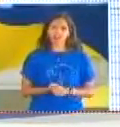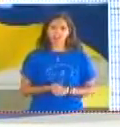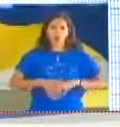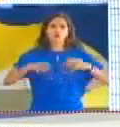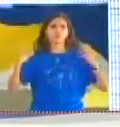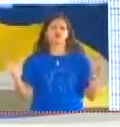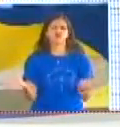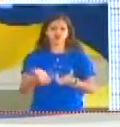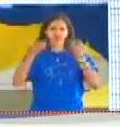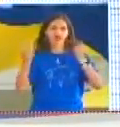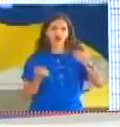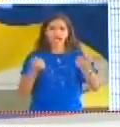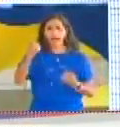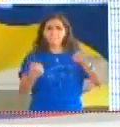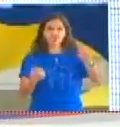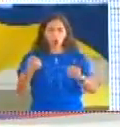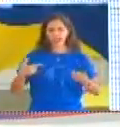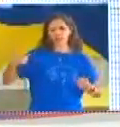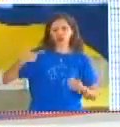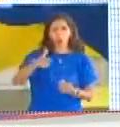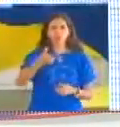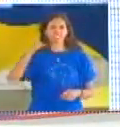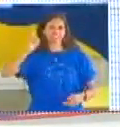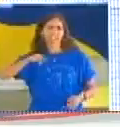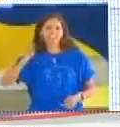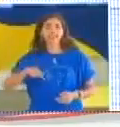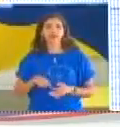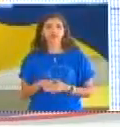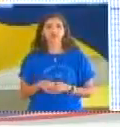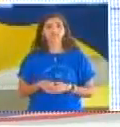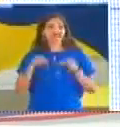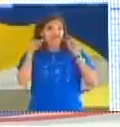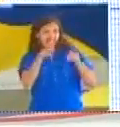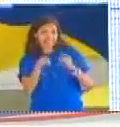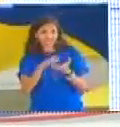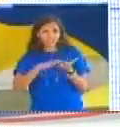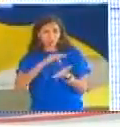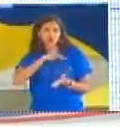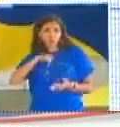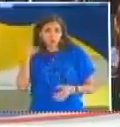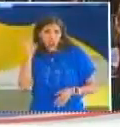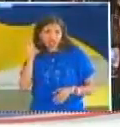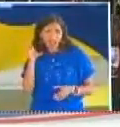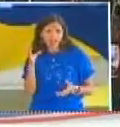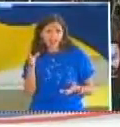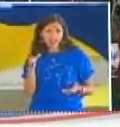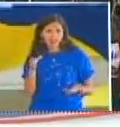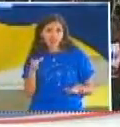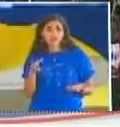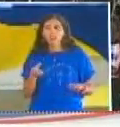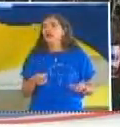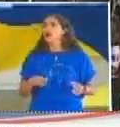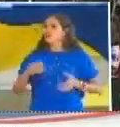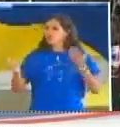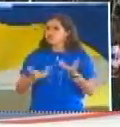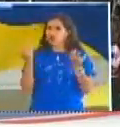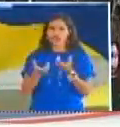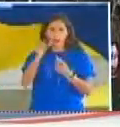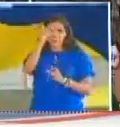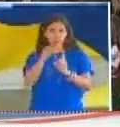quemando camiones, autobuses, taxis? ¿Esa es la solución a nuestros problemas? ¿Quemando seres